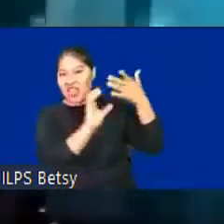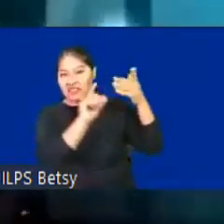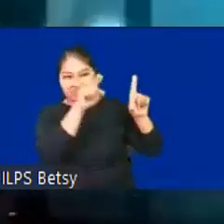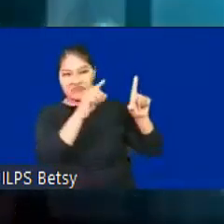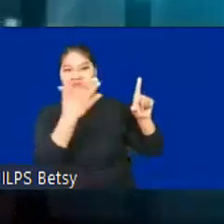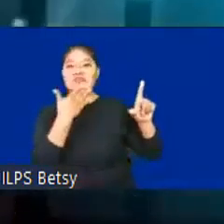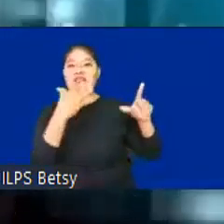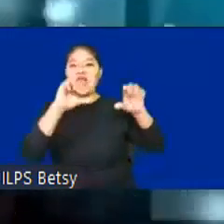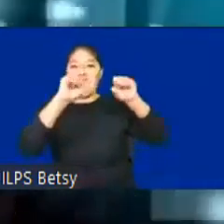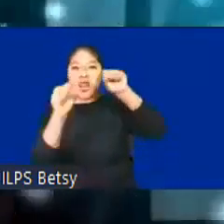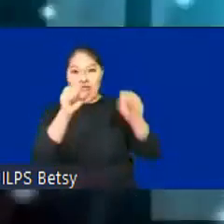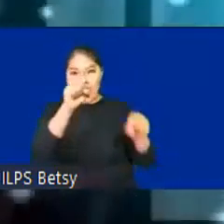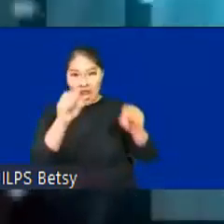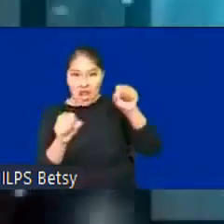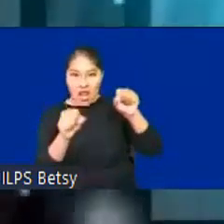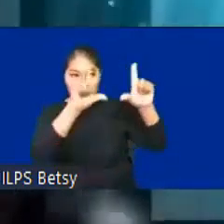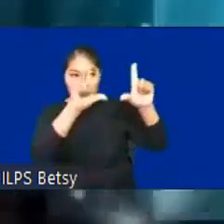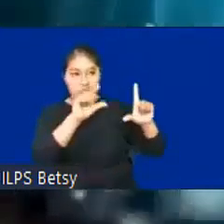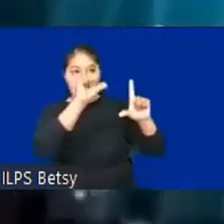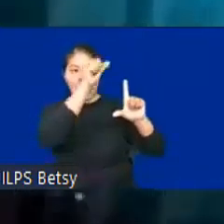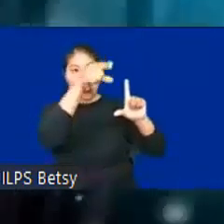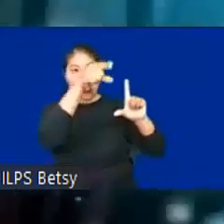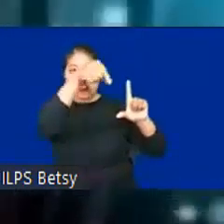yo también puedo acceder a esta tarjeta.